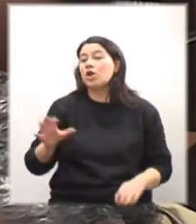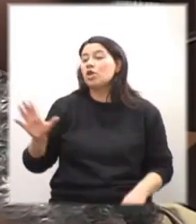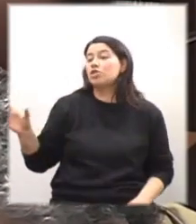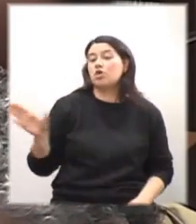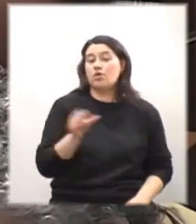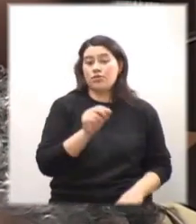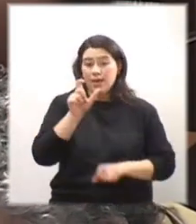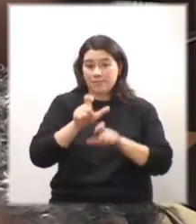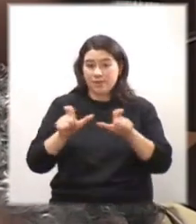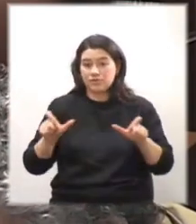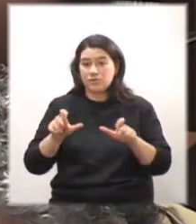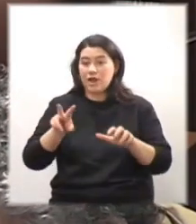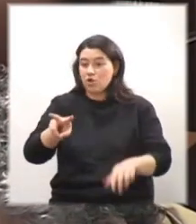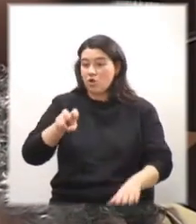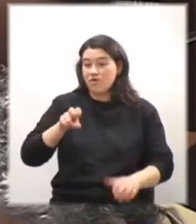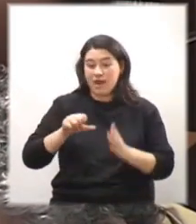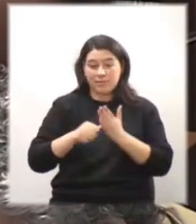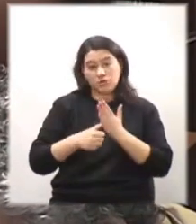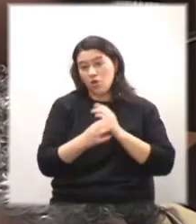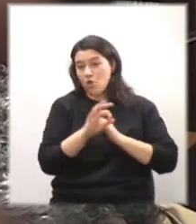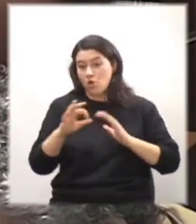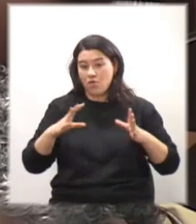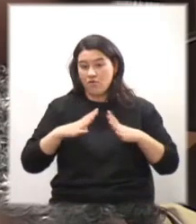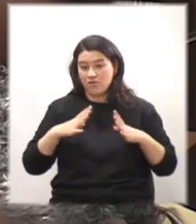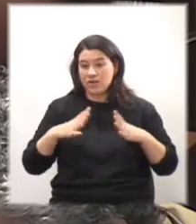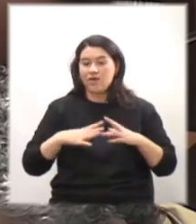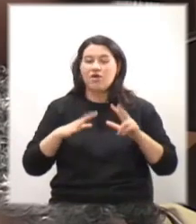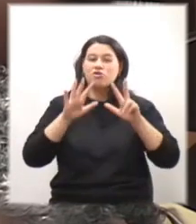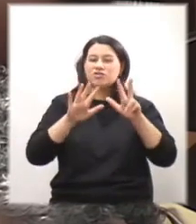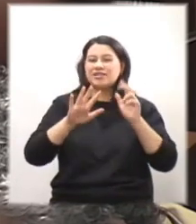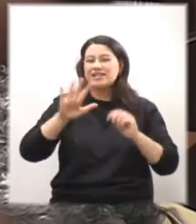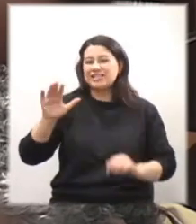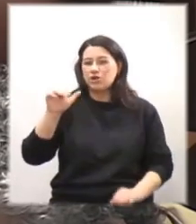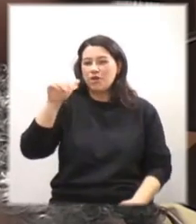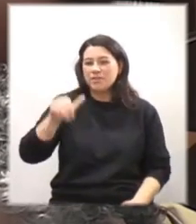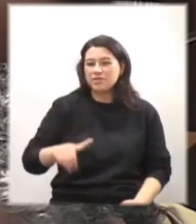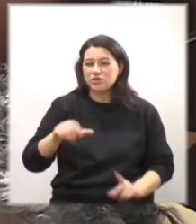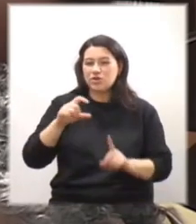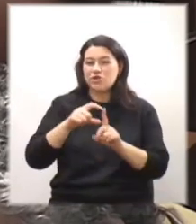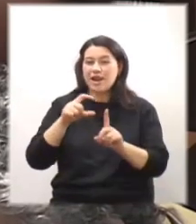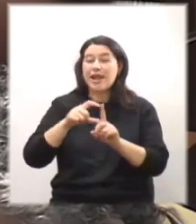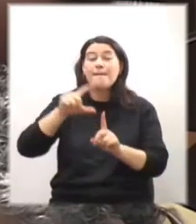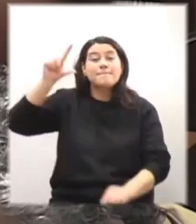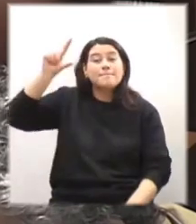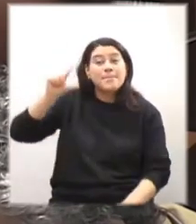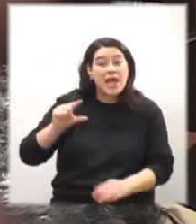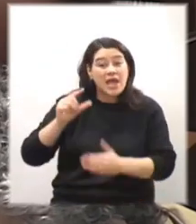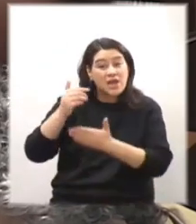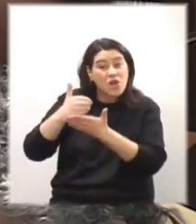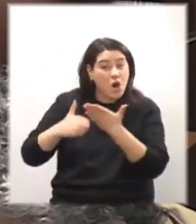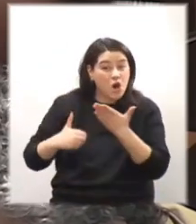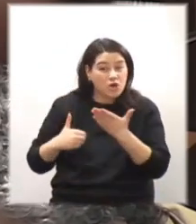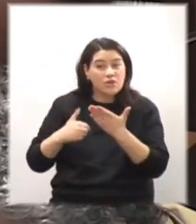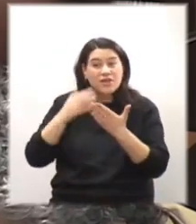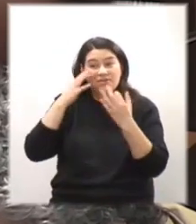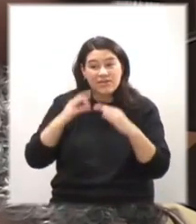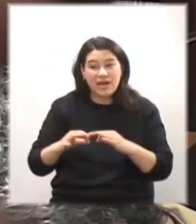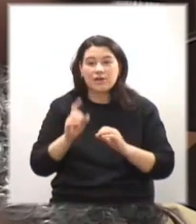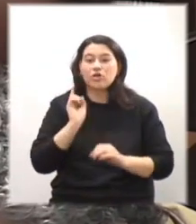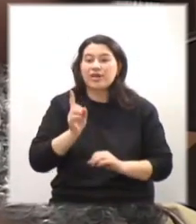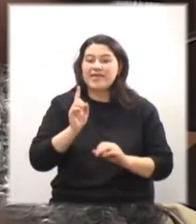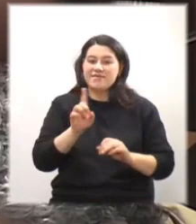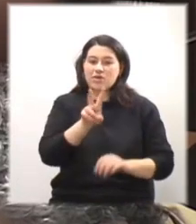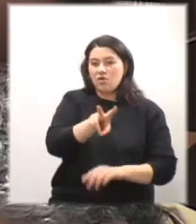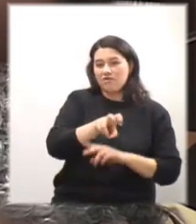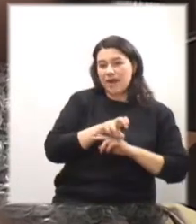los jubilados y pensionistas recibieron 85 millones de dólares menos de los que hubieran tenido que